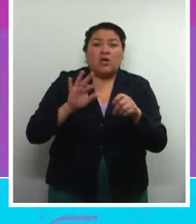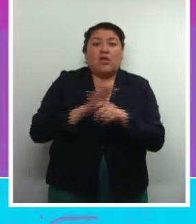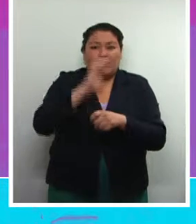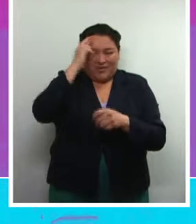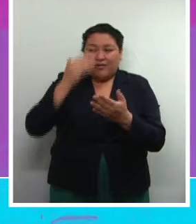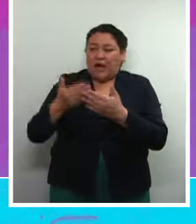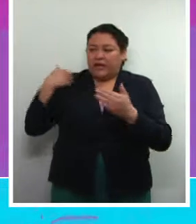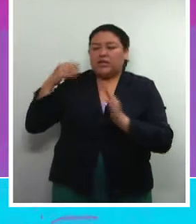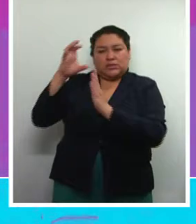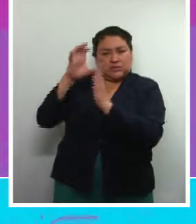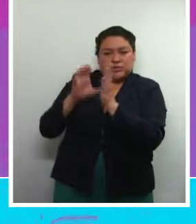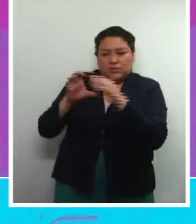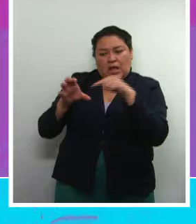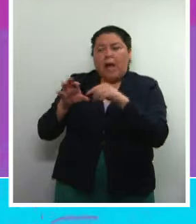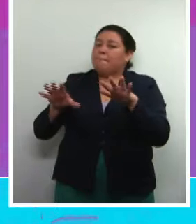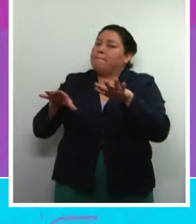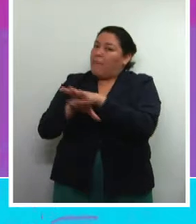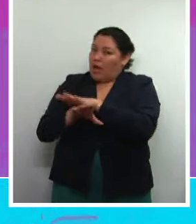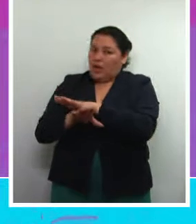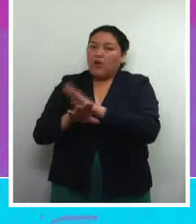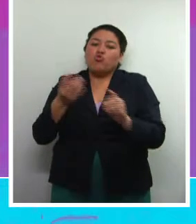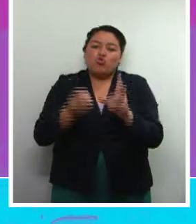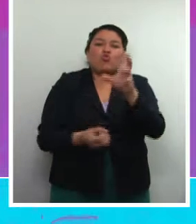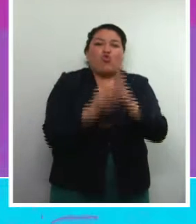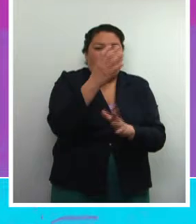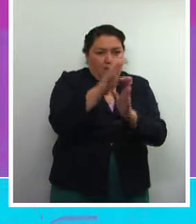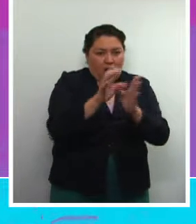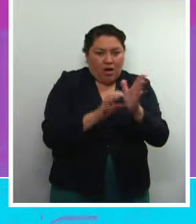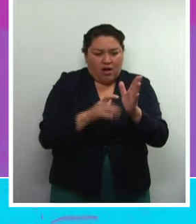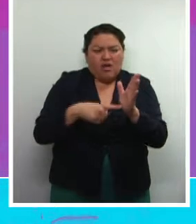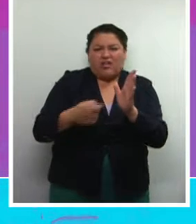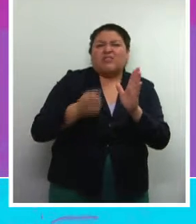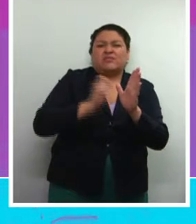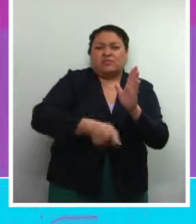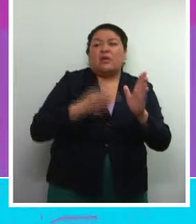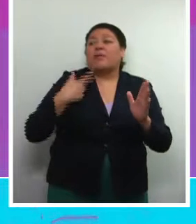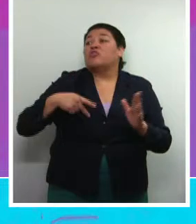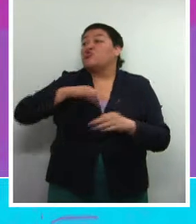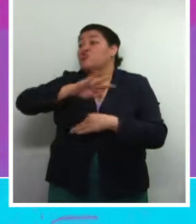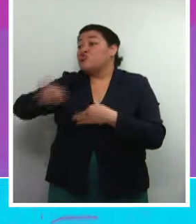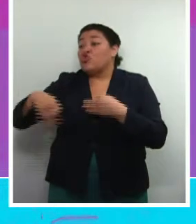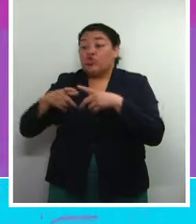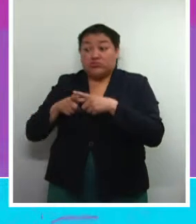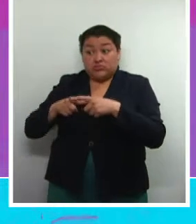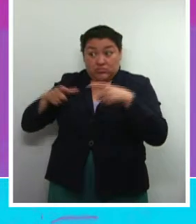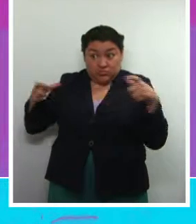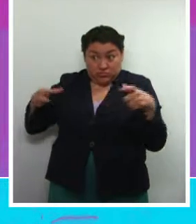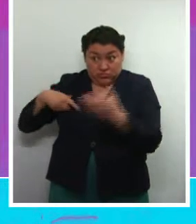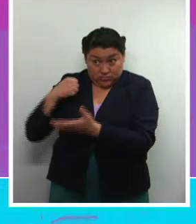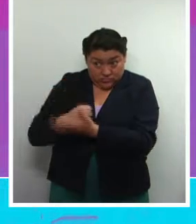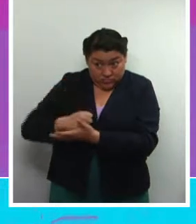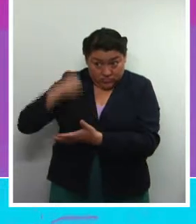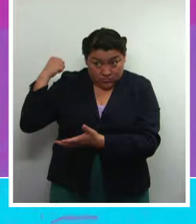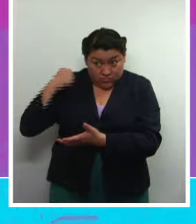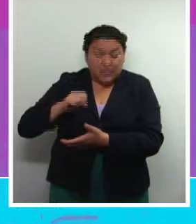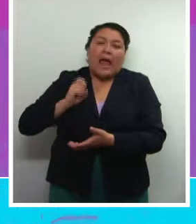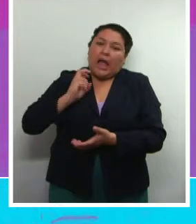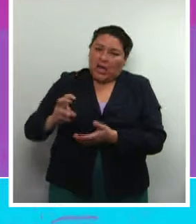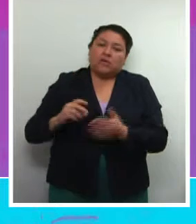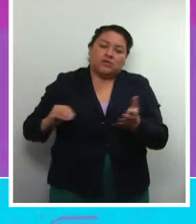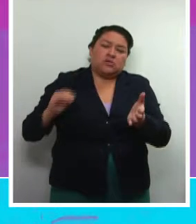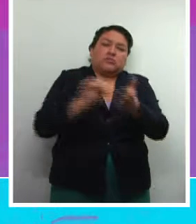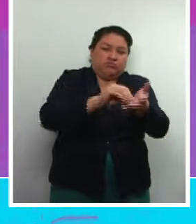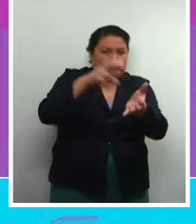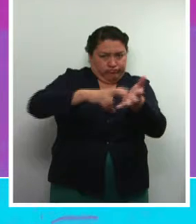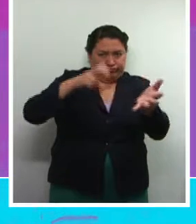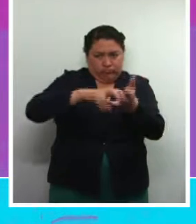que considera la aprobación por mayoría calificada del Congreso local en 2 periodos ordinarios